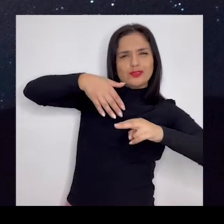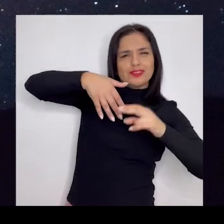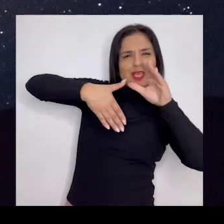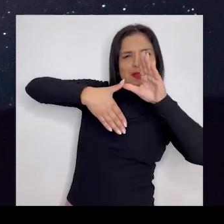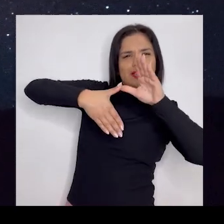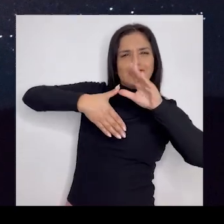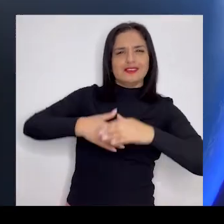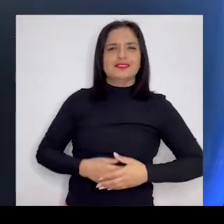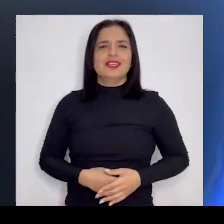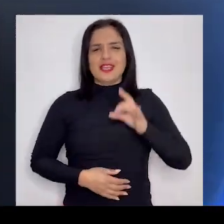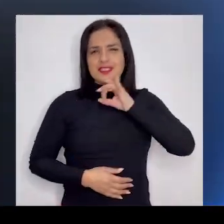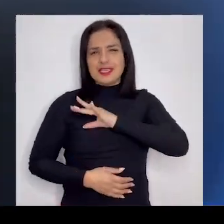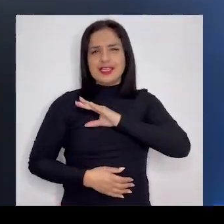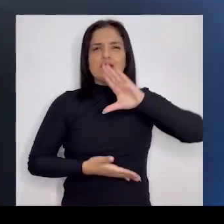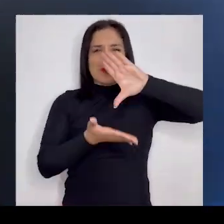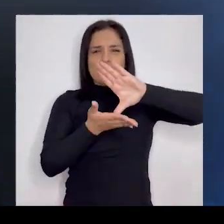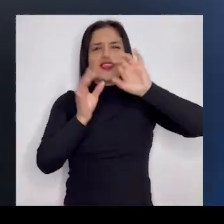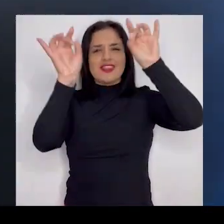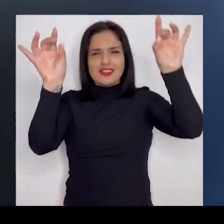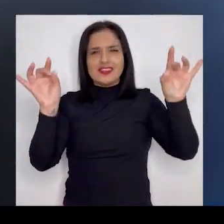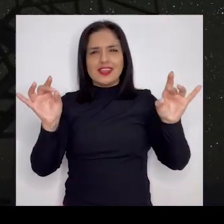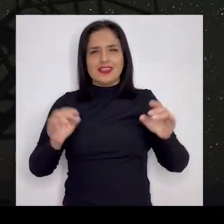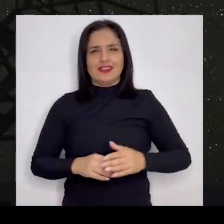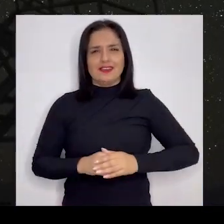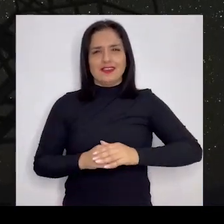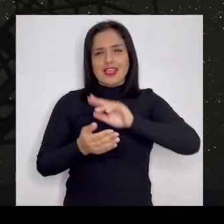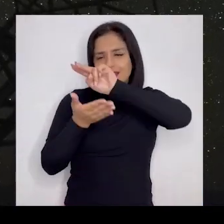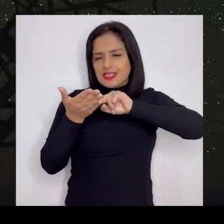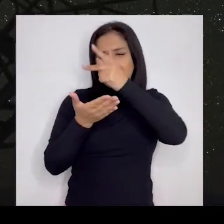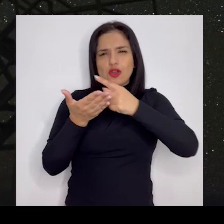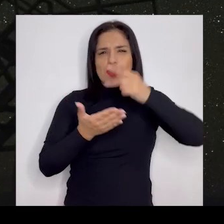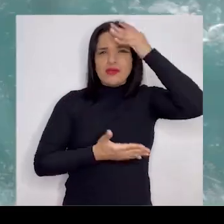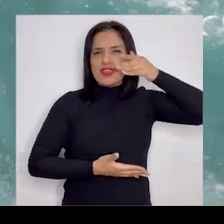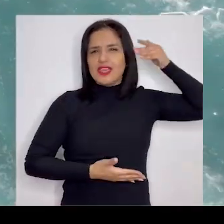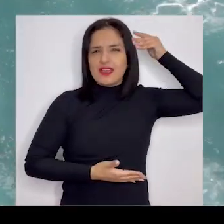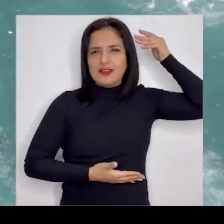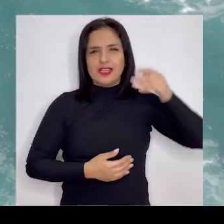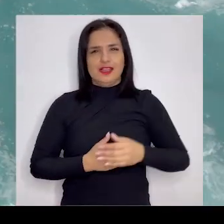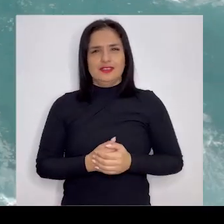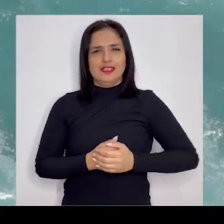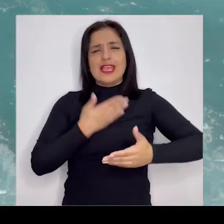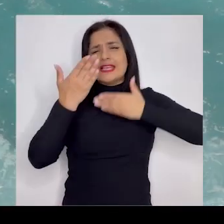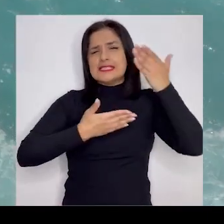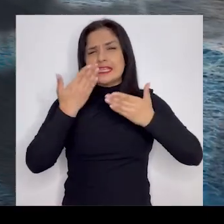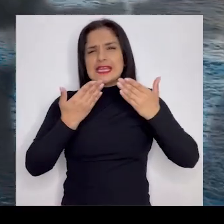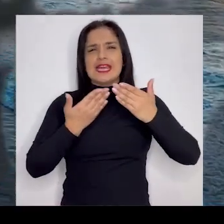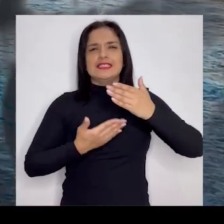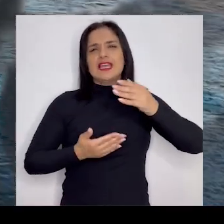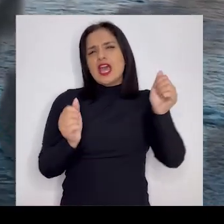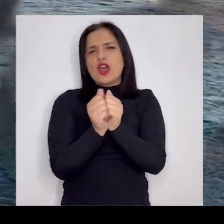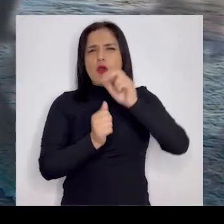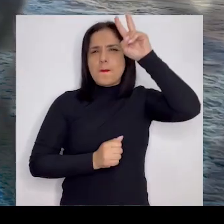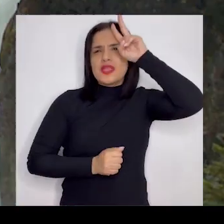chile es un país de estrellas se leen los poemas de Gabriela se canta con las letras de Víctor y